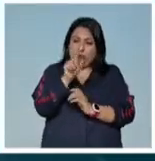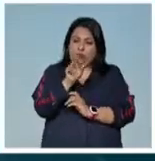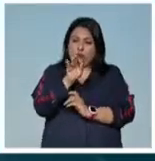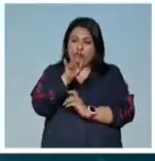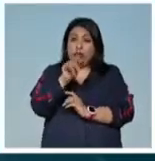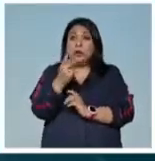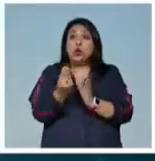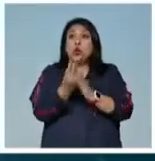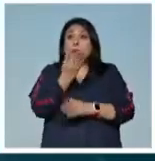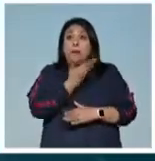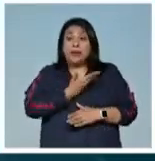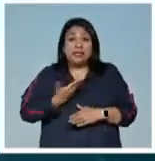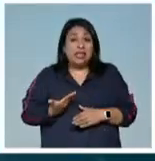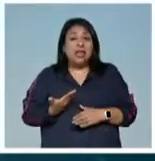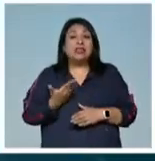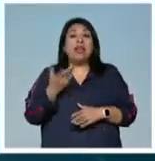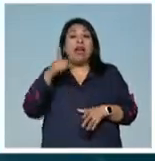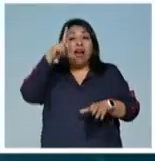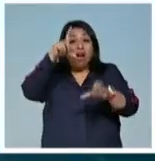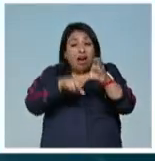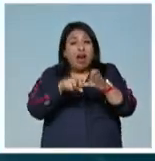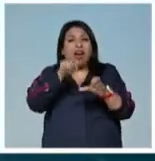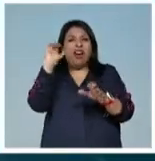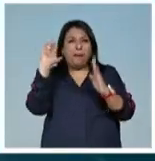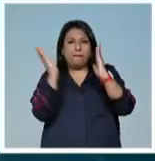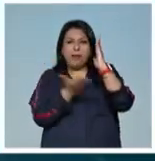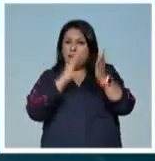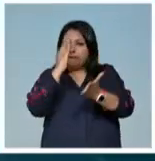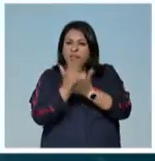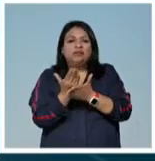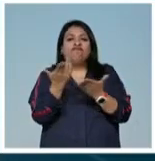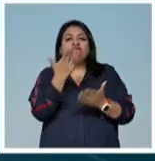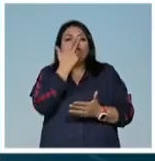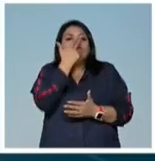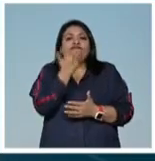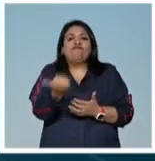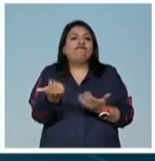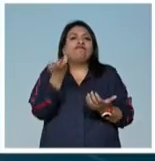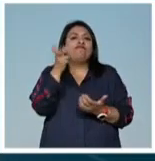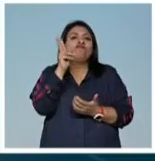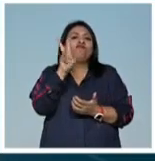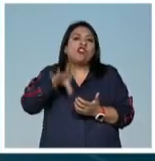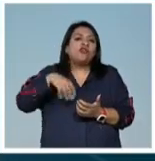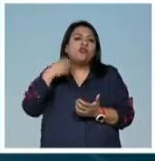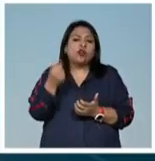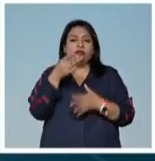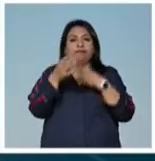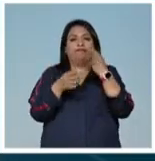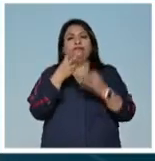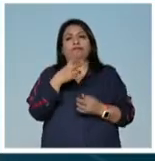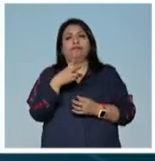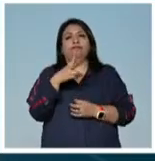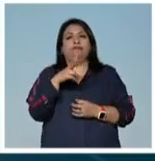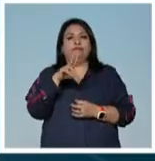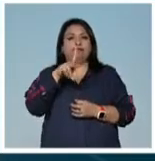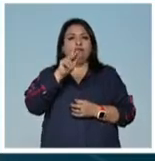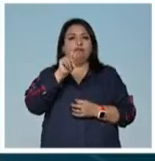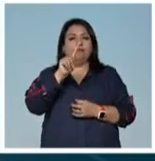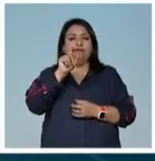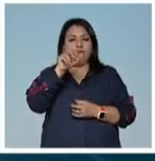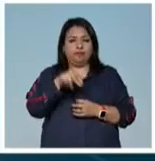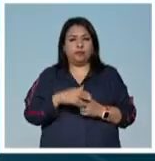nuevo presidente no pone un candado a la deforestación, de nada servirán esos intentos. Para Noticias 22, Katia